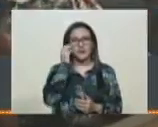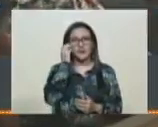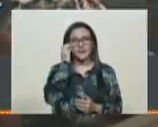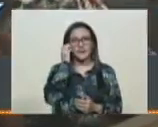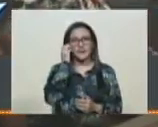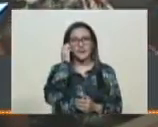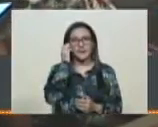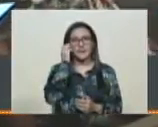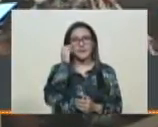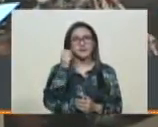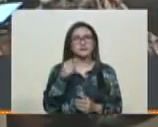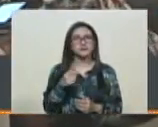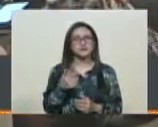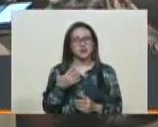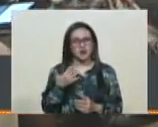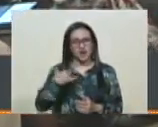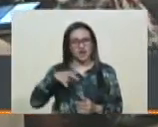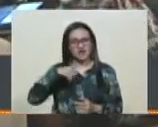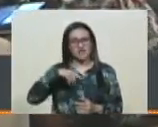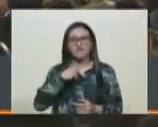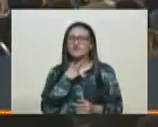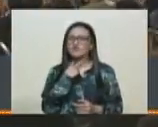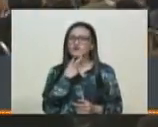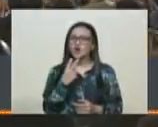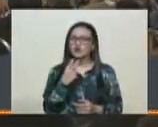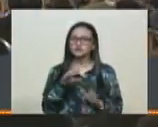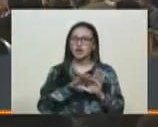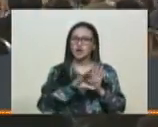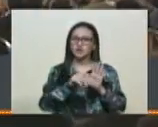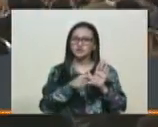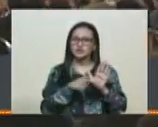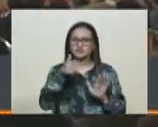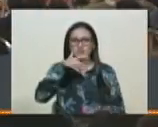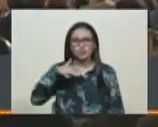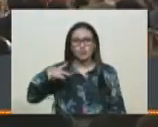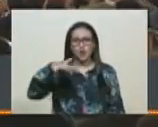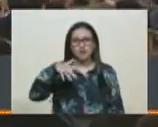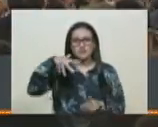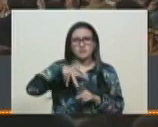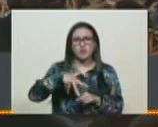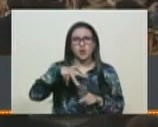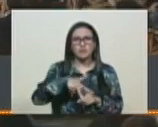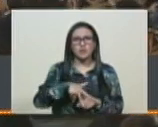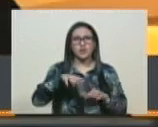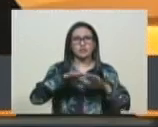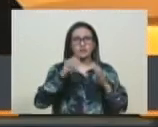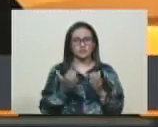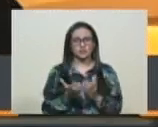Nosotros sumamos nuestras voces por constituyentes a los pueblos oprimidos del mundo.